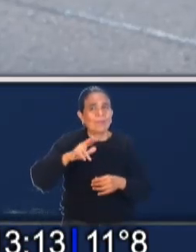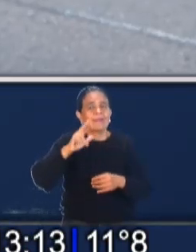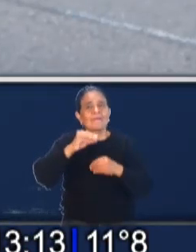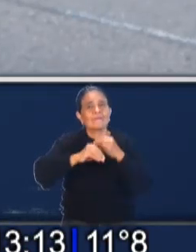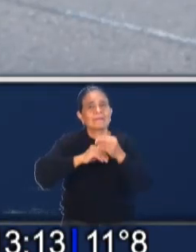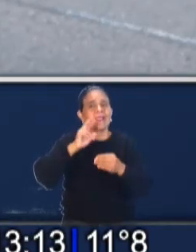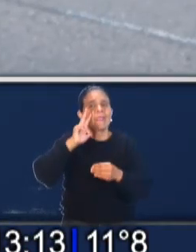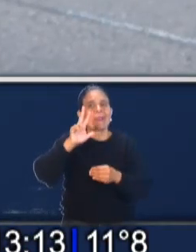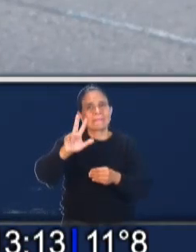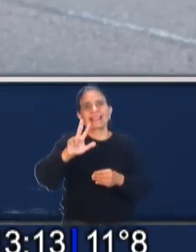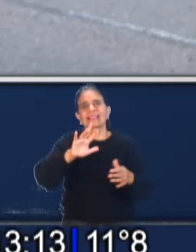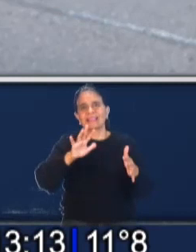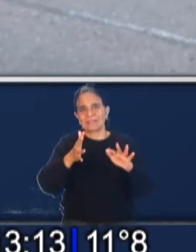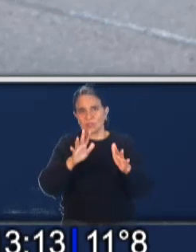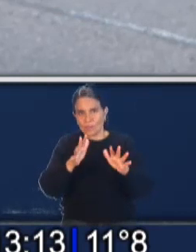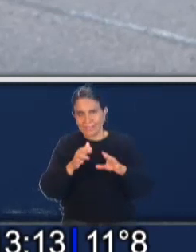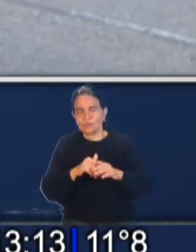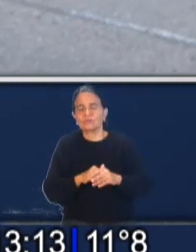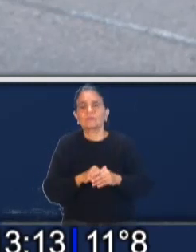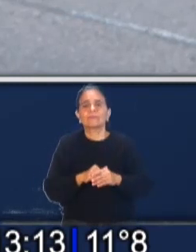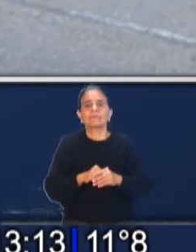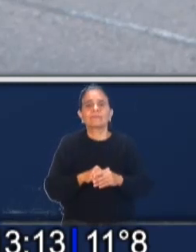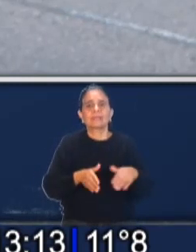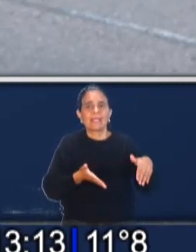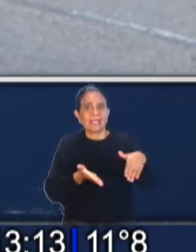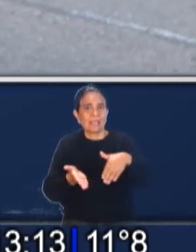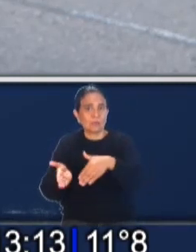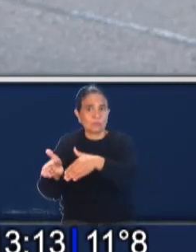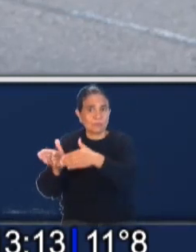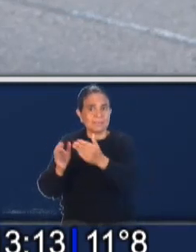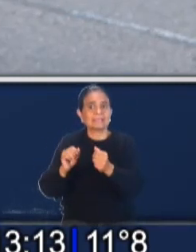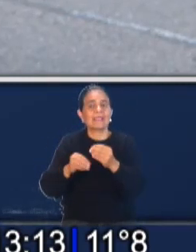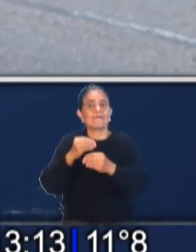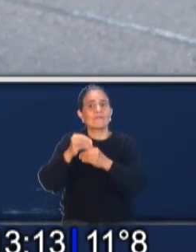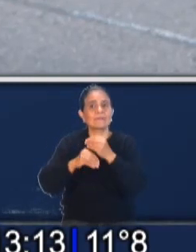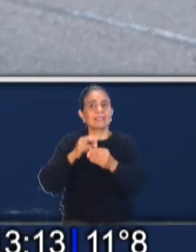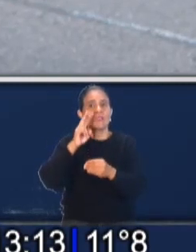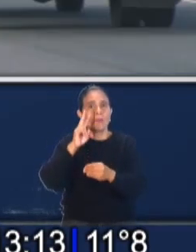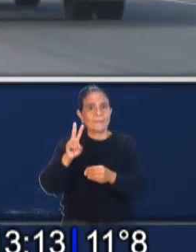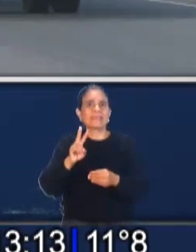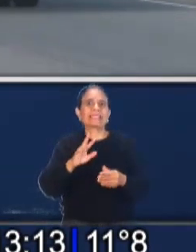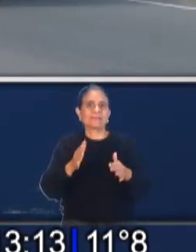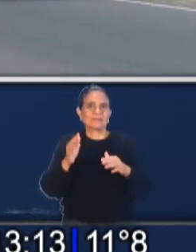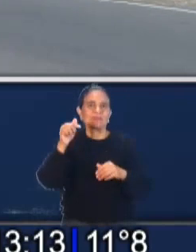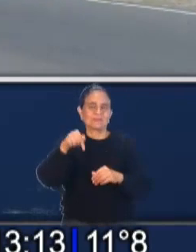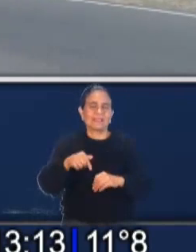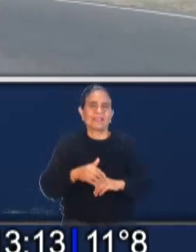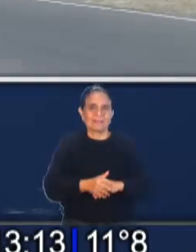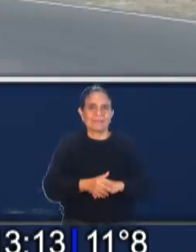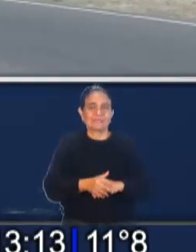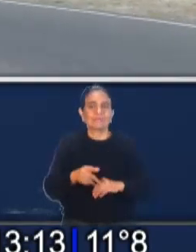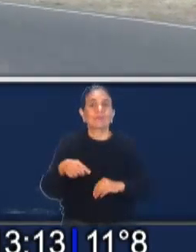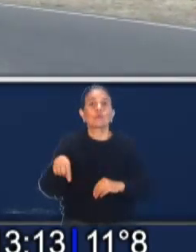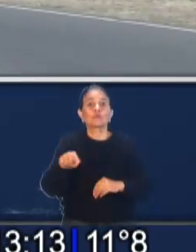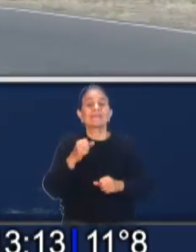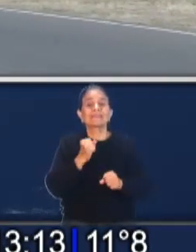familias. Pero bueno, aquí sobre la autopista son cerca de 2.000 familias que están viviendo, 2.000, 2.500 familias. ¿Cómo trabajan en este